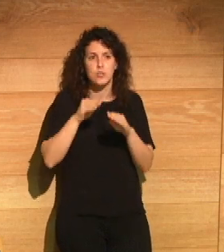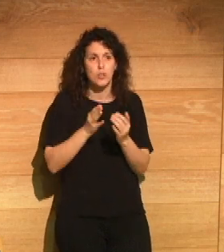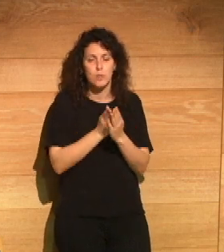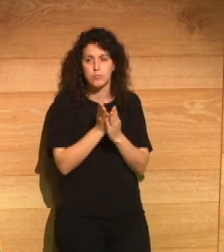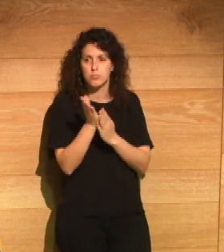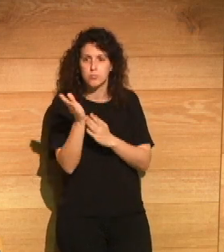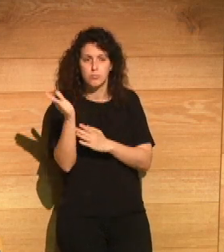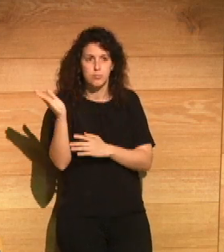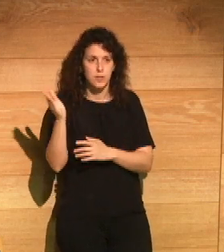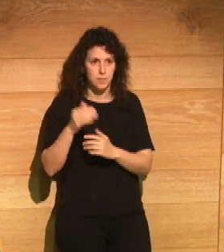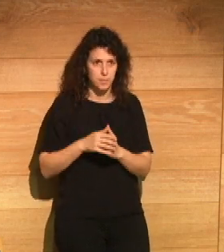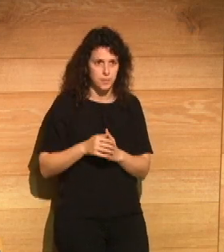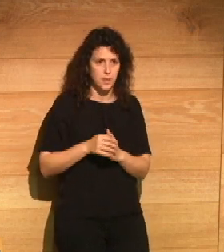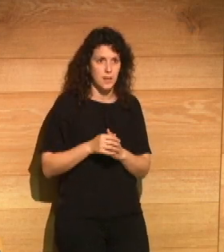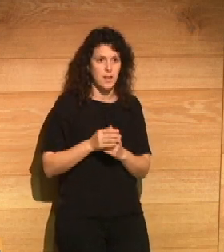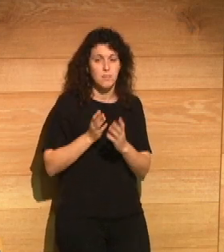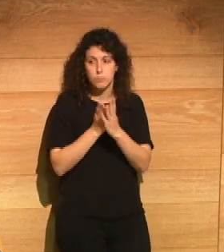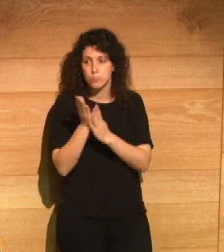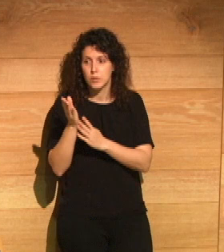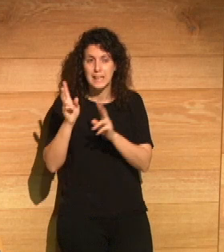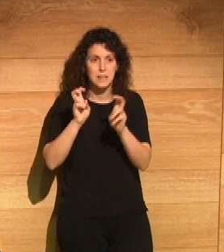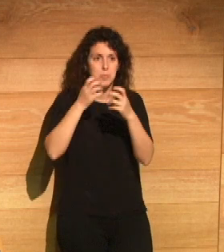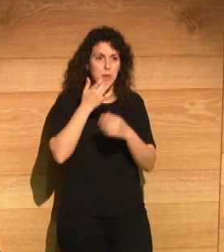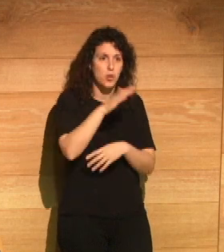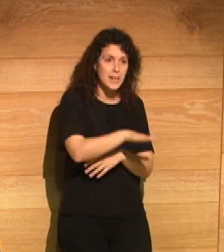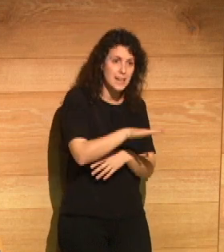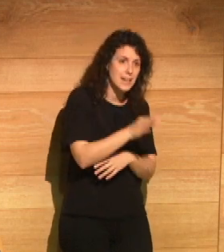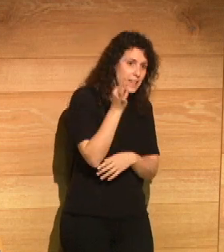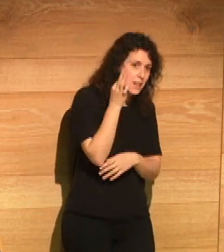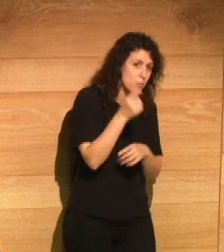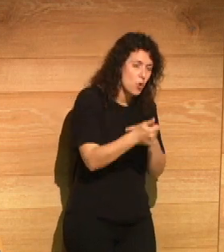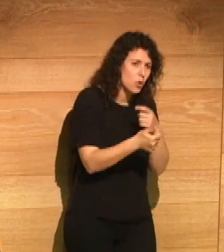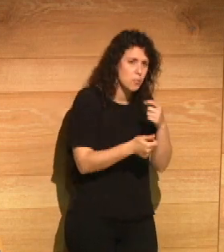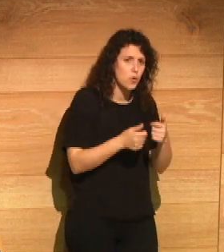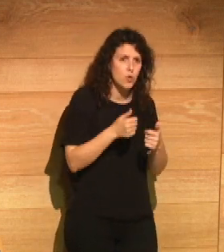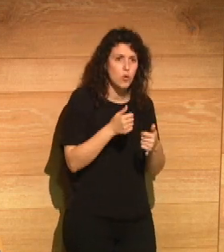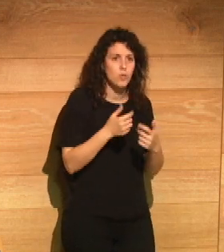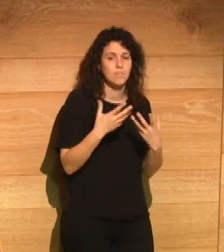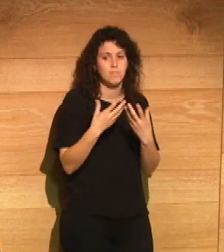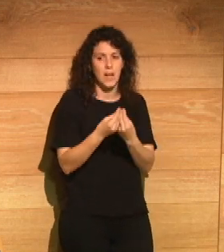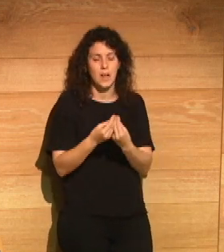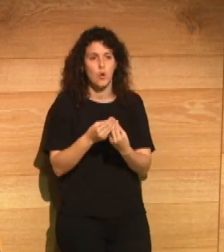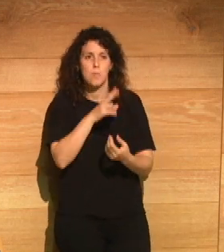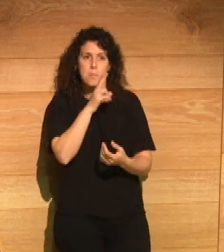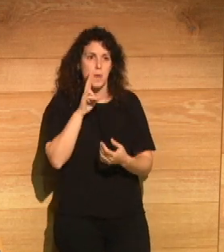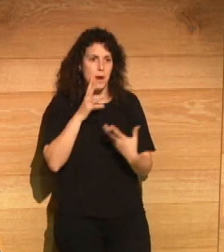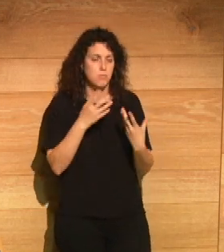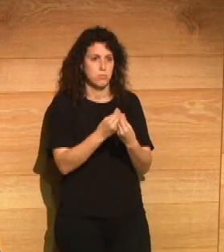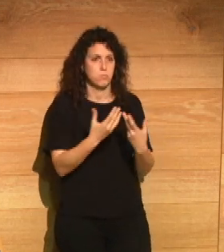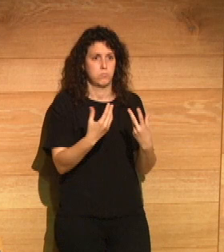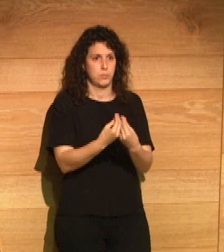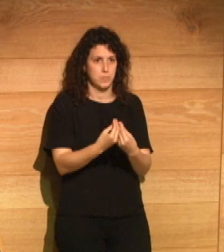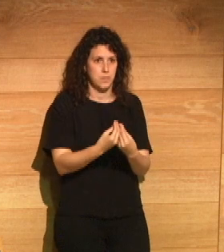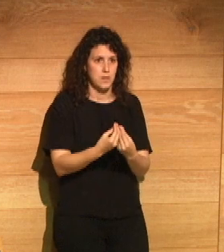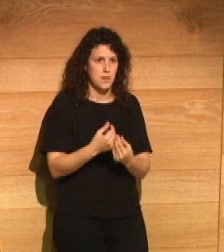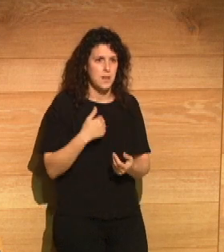opresiva. Se trataba de una niña que cada vez iba temiendo más por su madre, pero entonces me parecía que